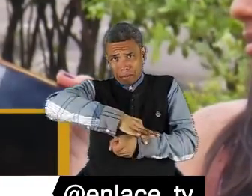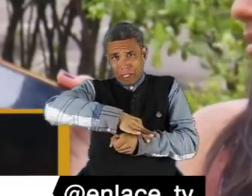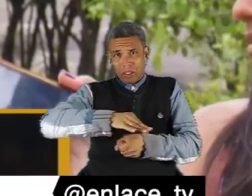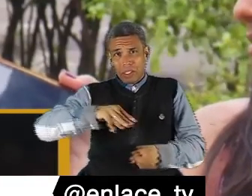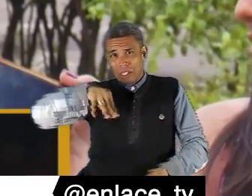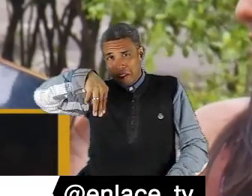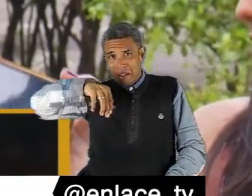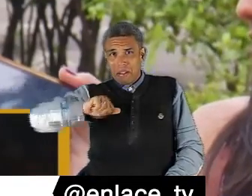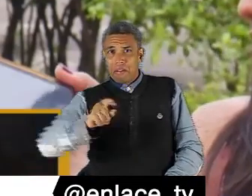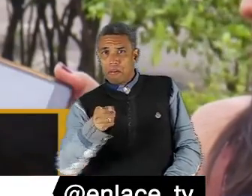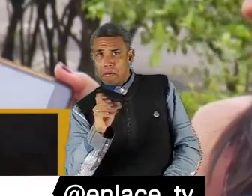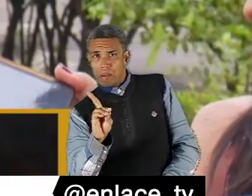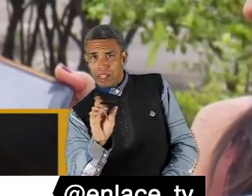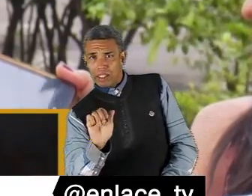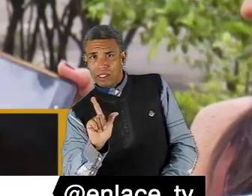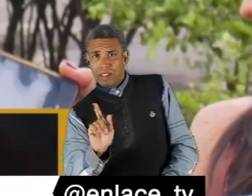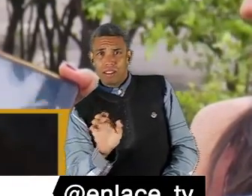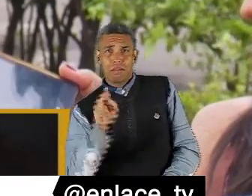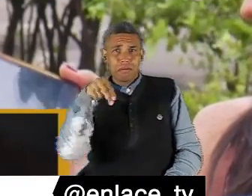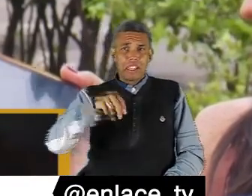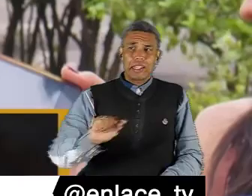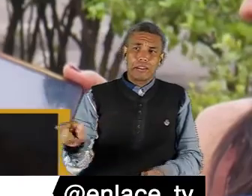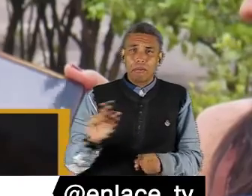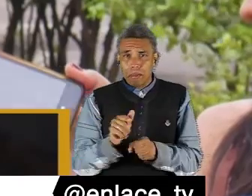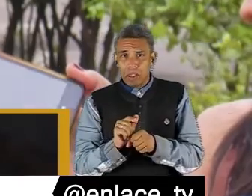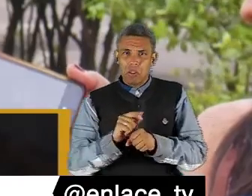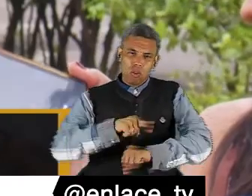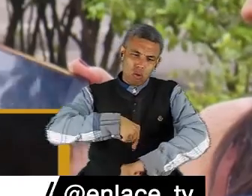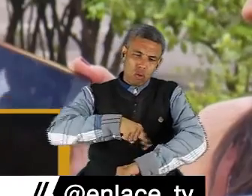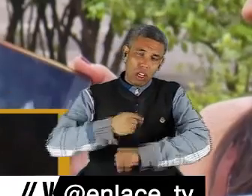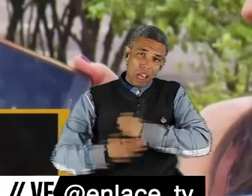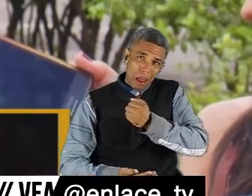a las heridas recibidas. Los móviles